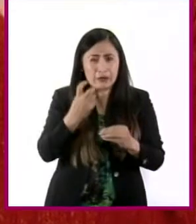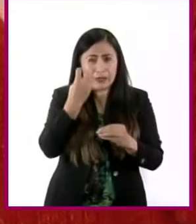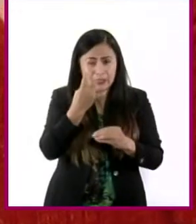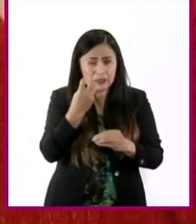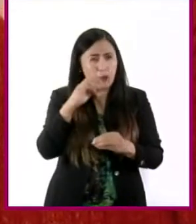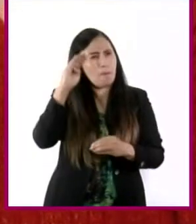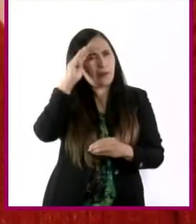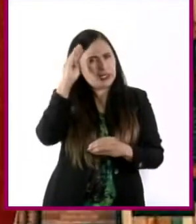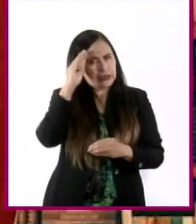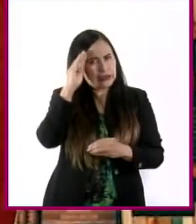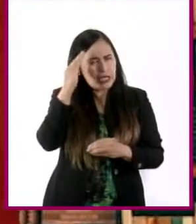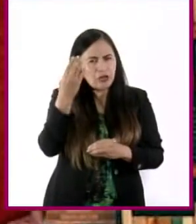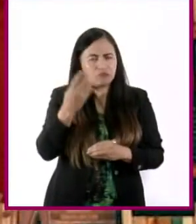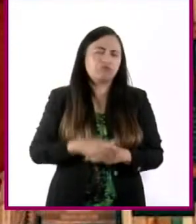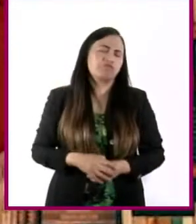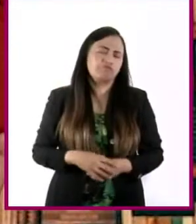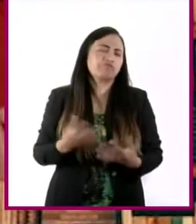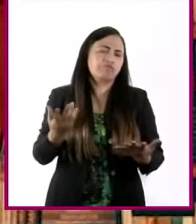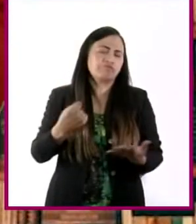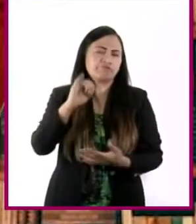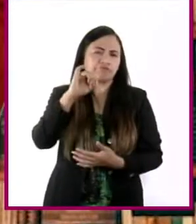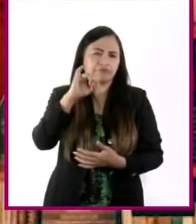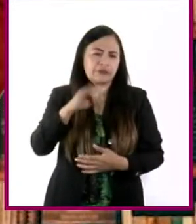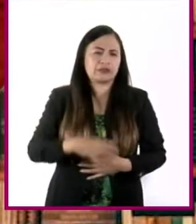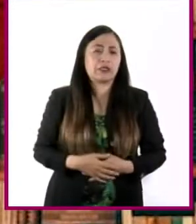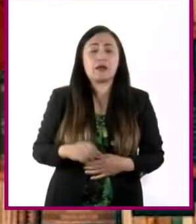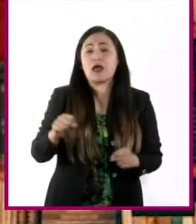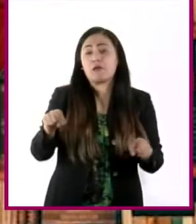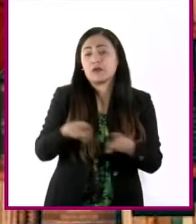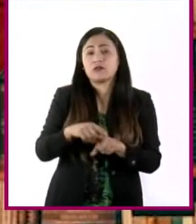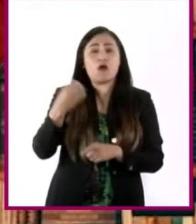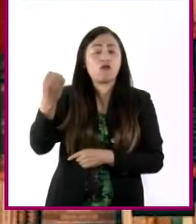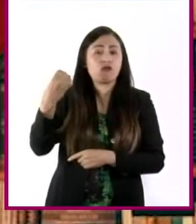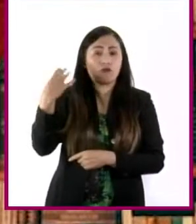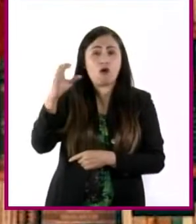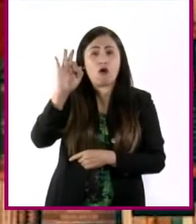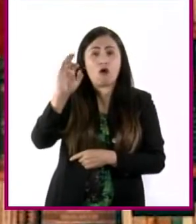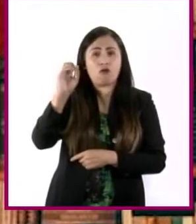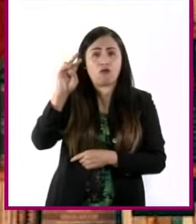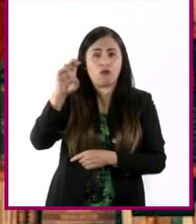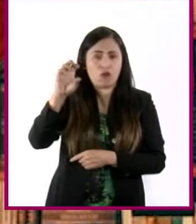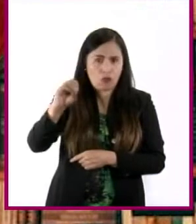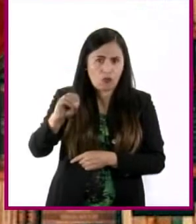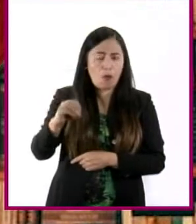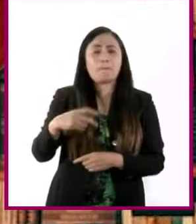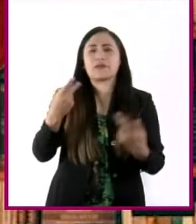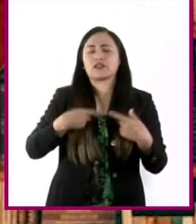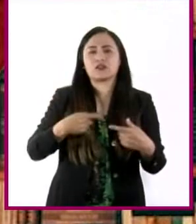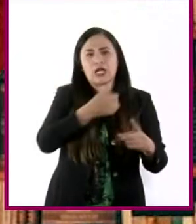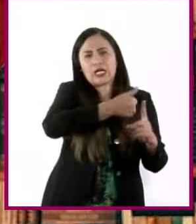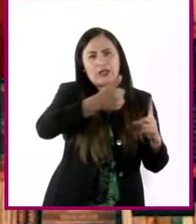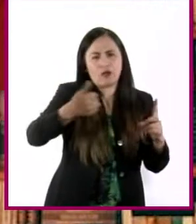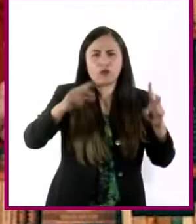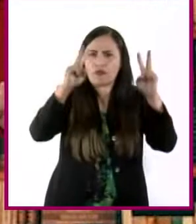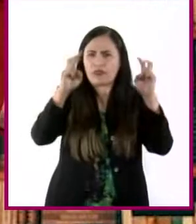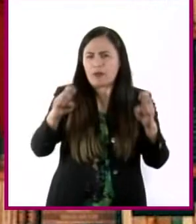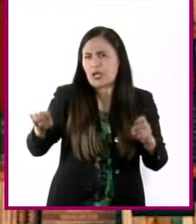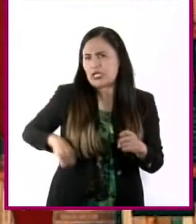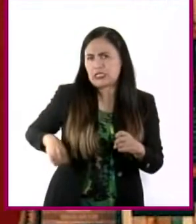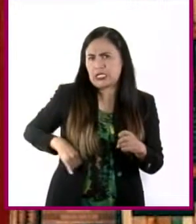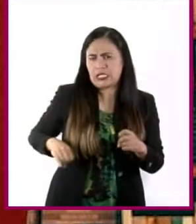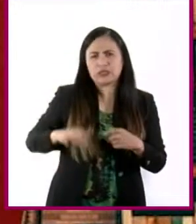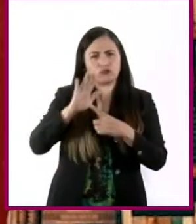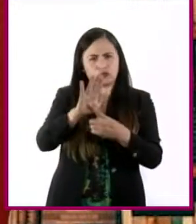hecho reflexionar mucho. Además, me llevó a un foro en el que cada participante dará un discurso sobre algún tema que nos interese. En mi